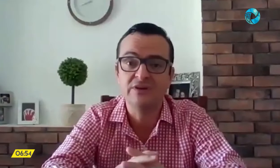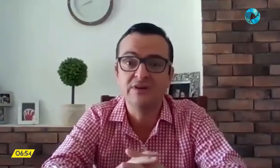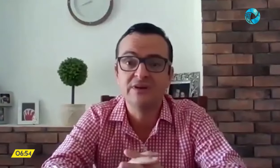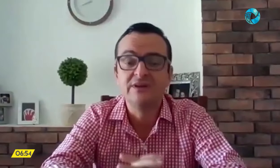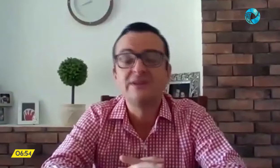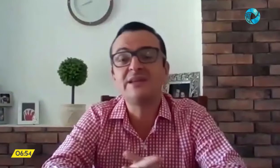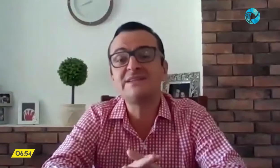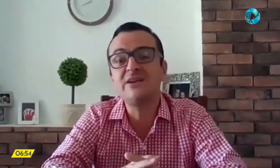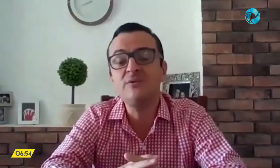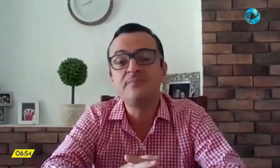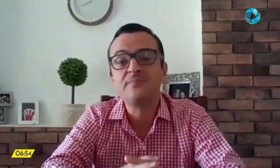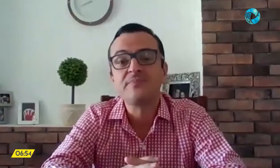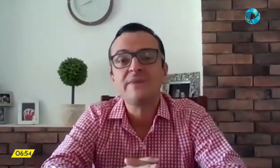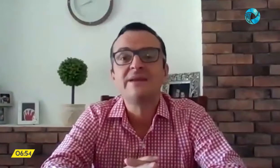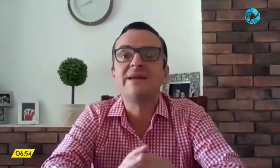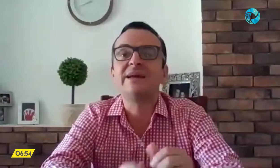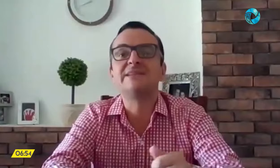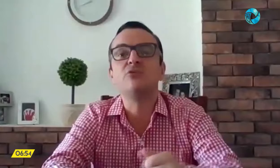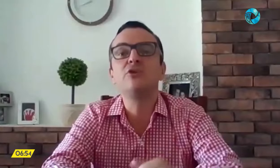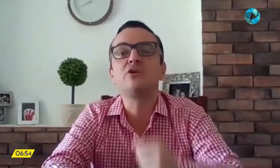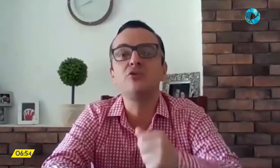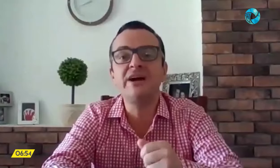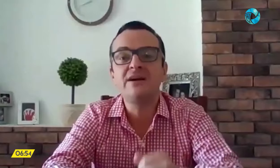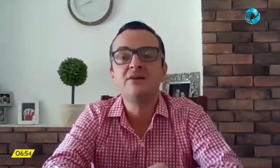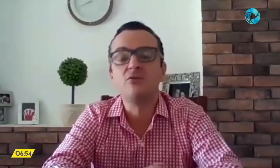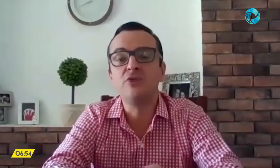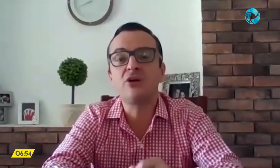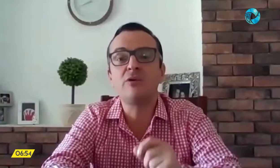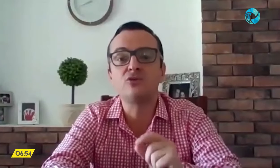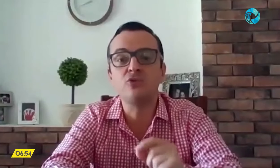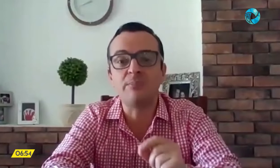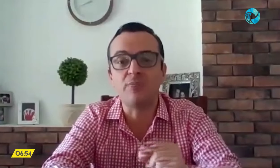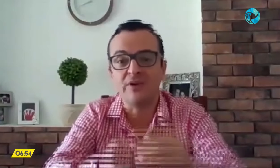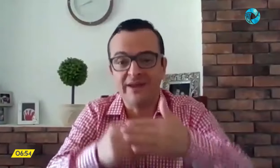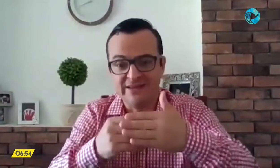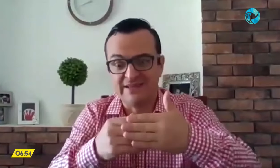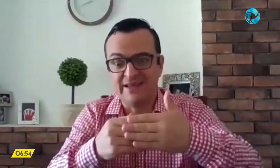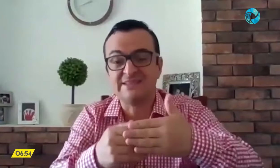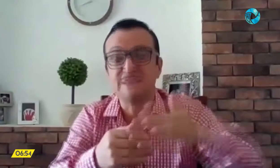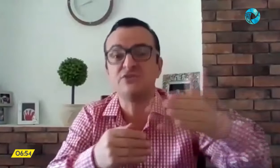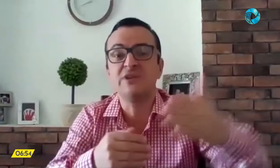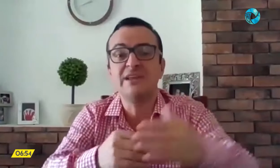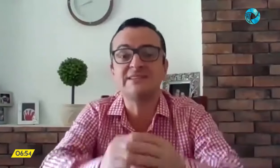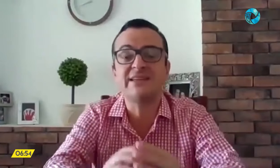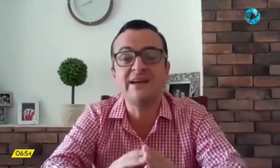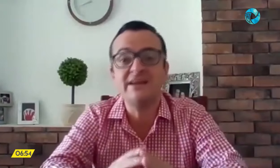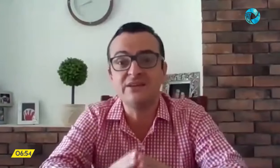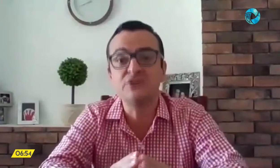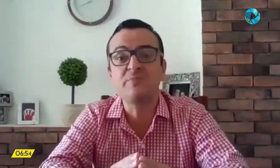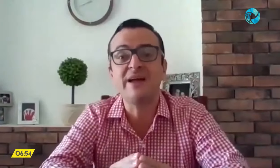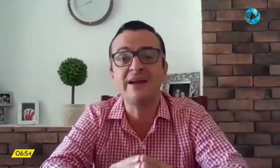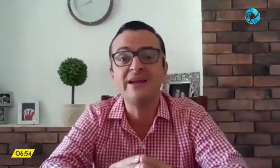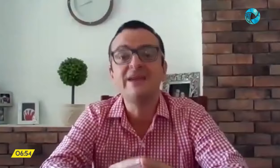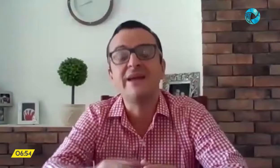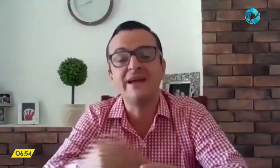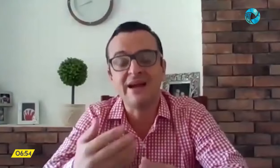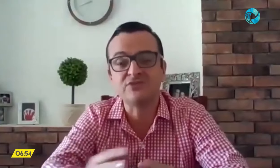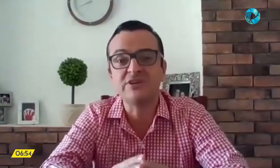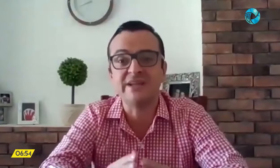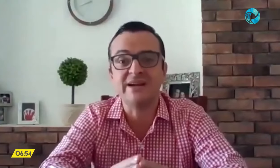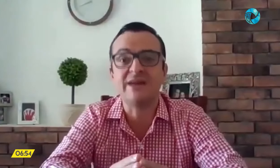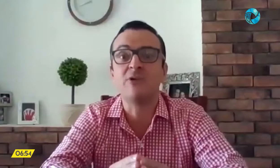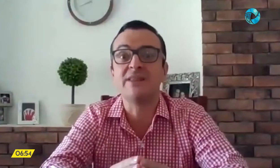internamiento. Tercero, que el seguro incluya una cobertura por extensión de la estadía y hospedaje